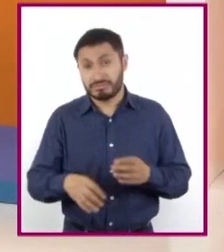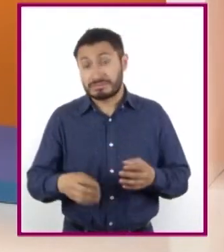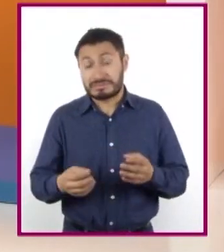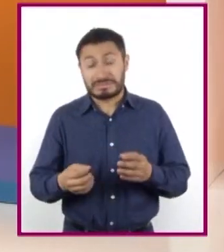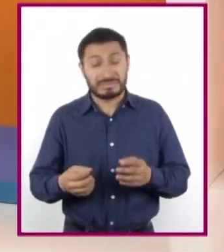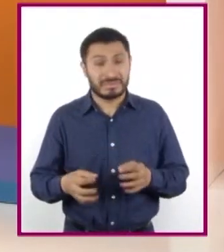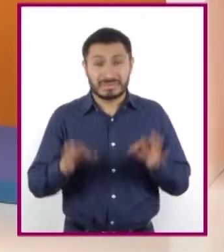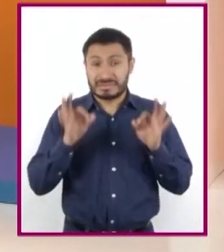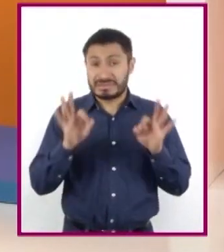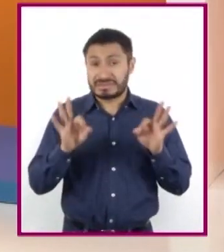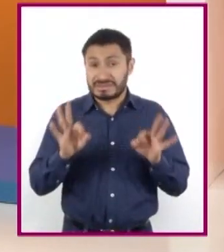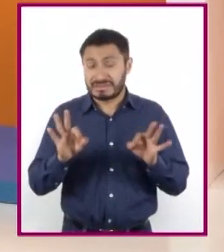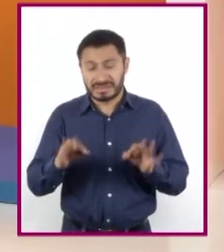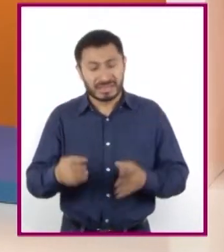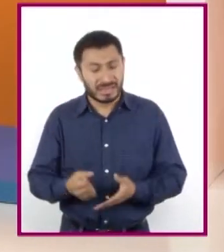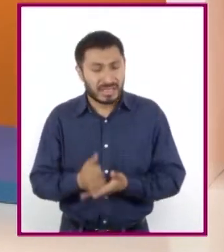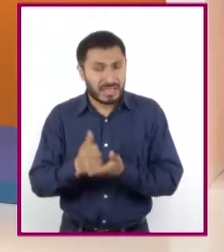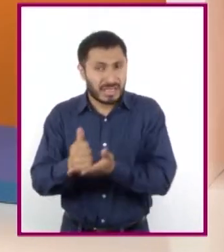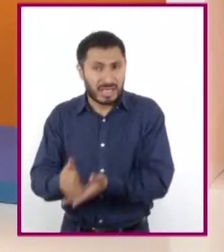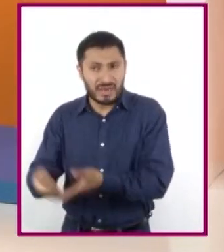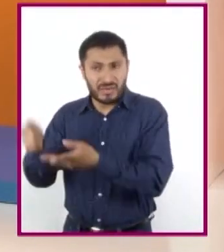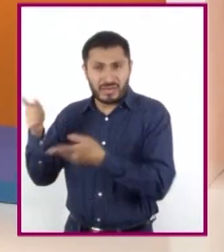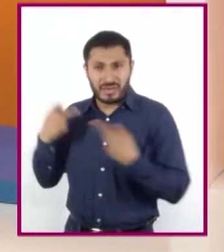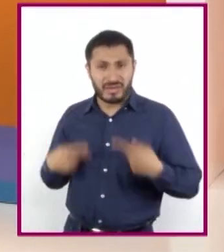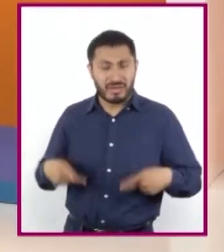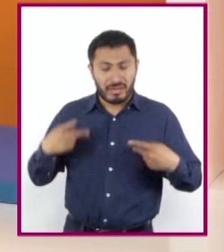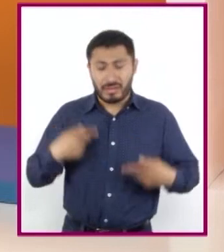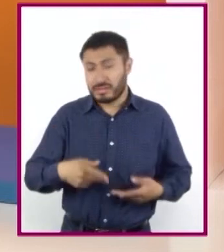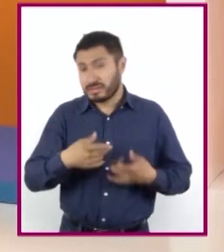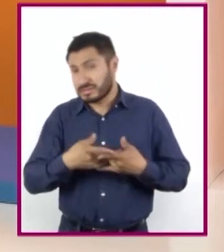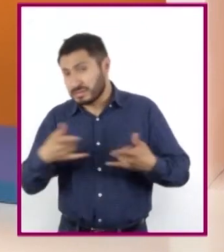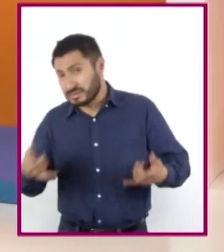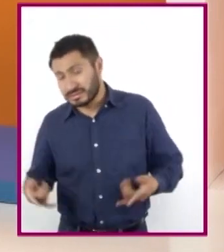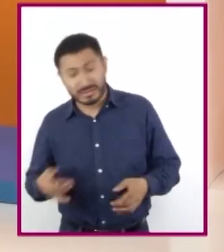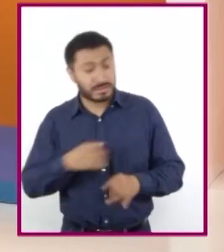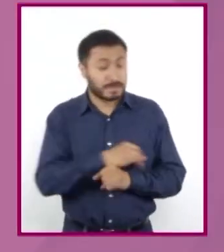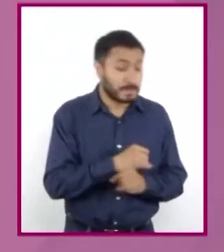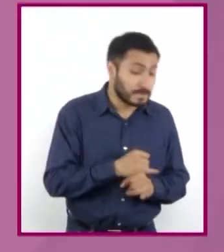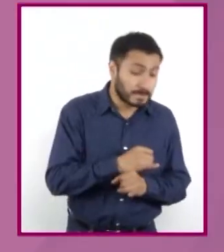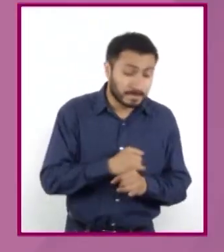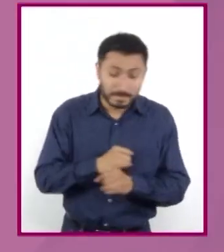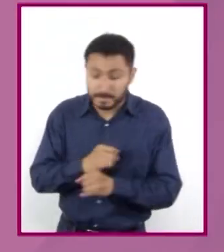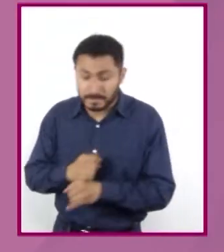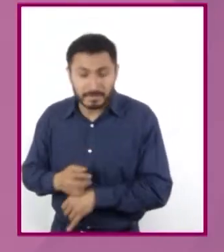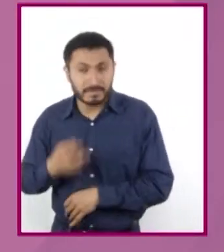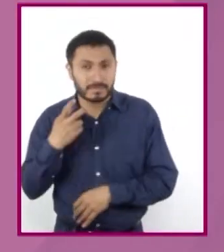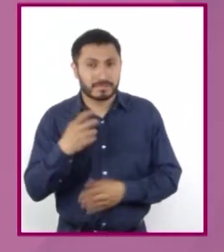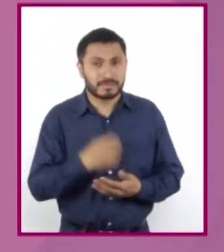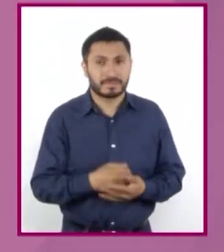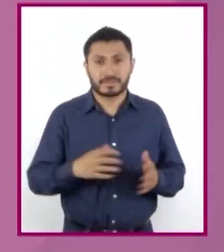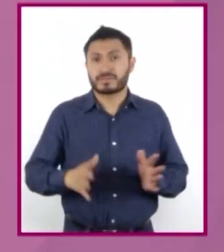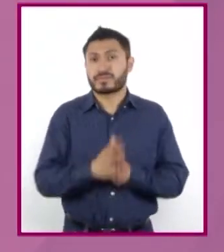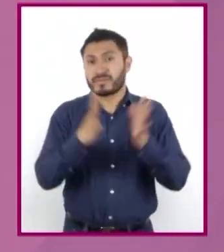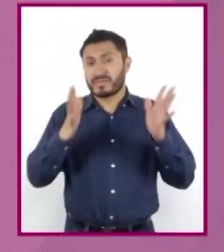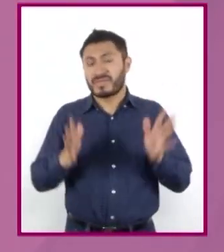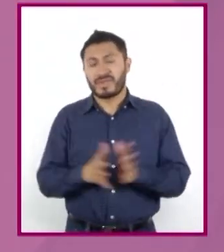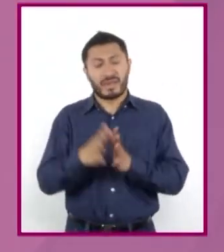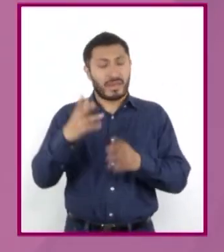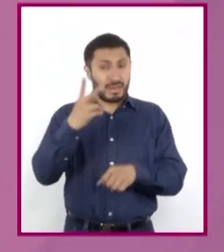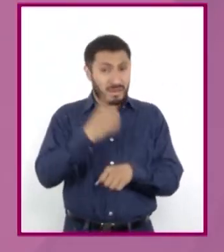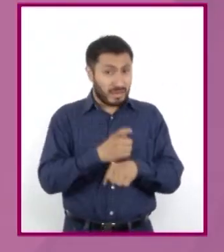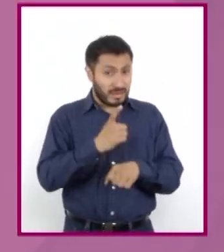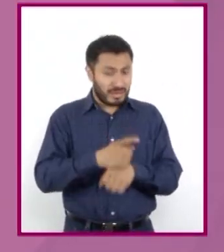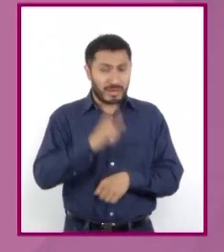originales que le permiten al historiador investigar directamente en ellos. Las fuentes primarias pueden